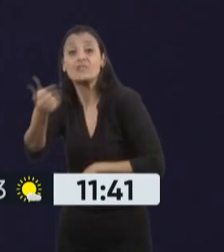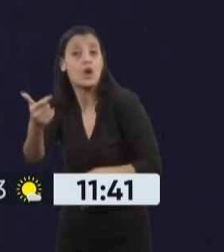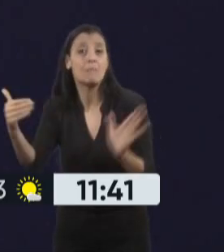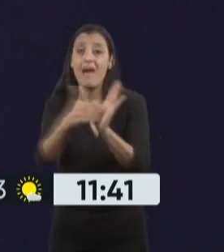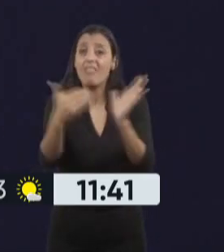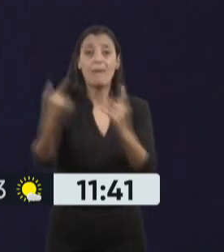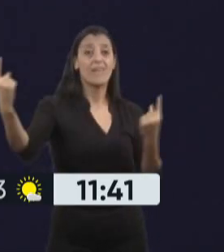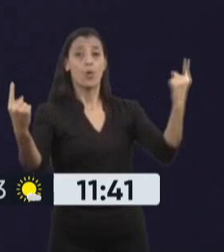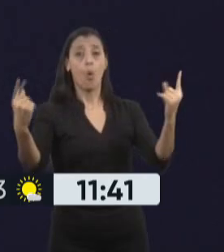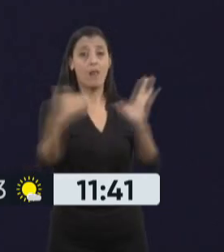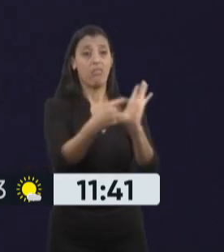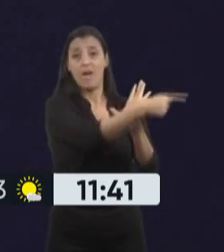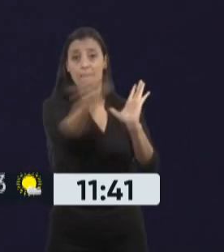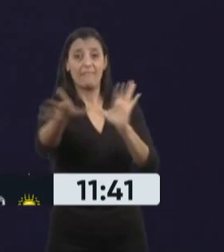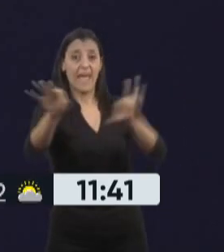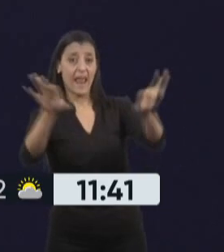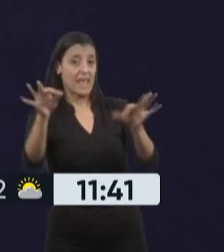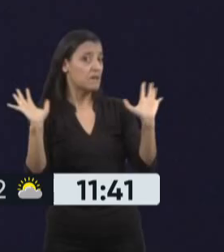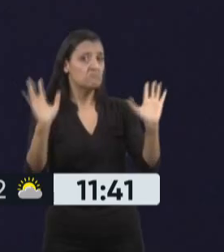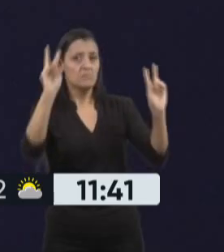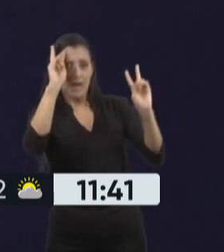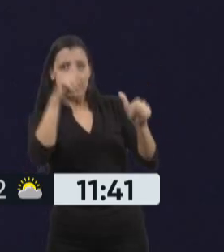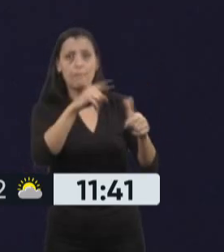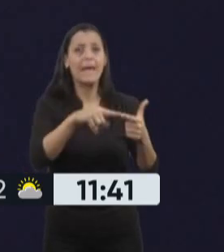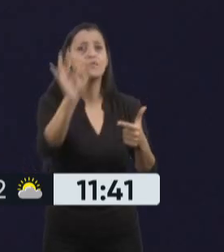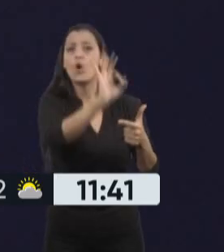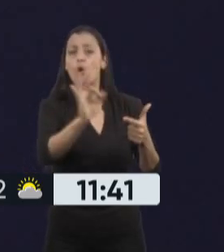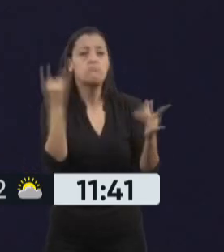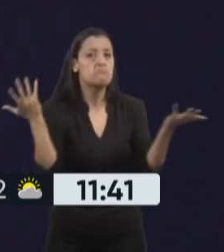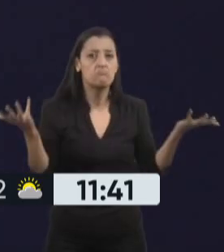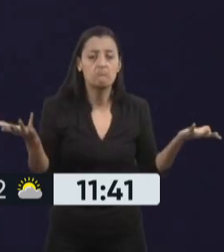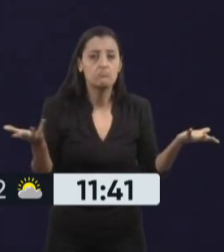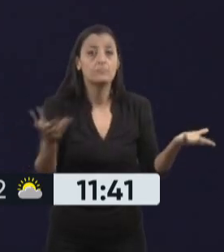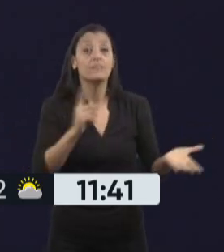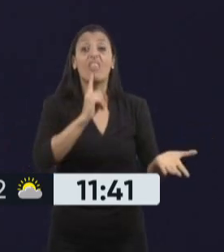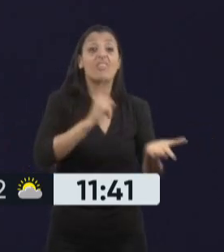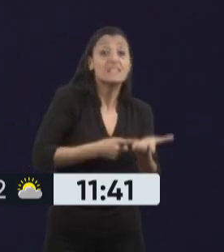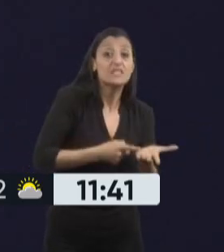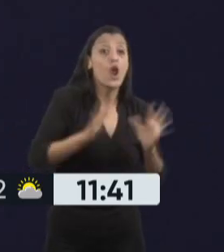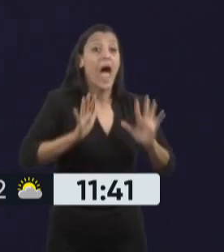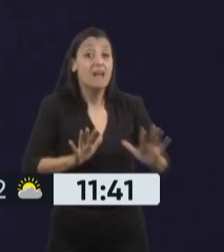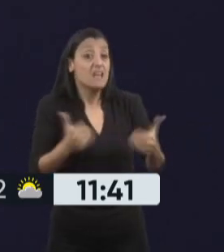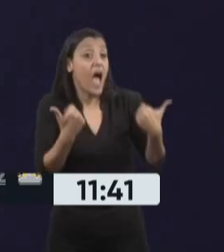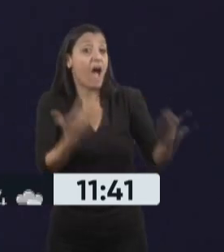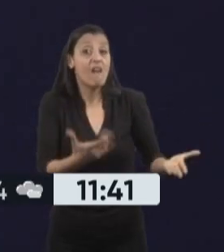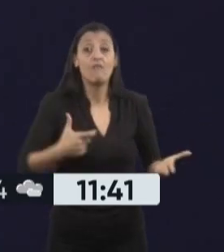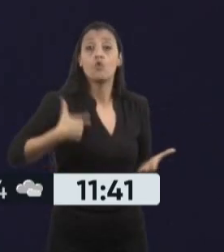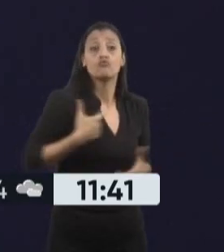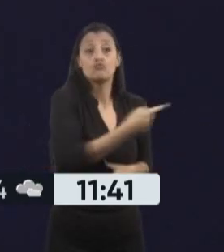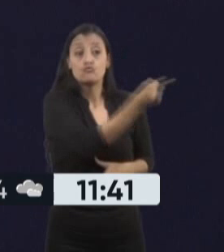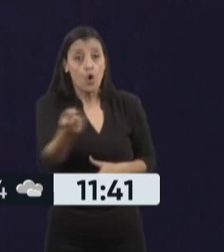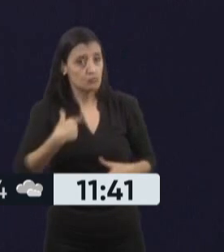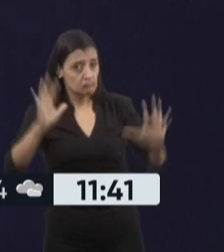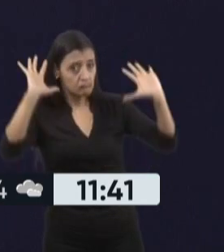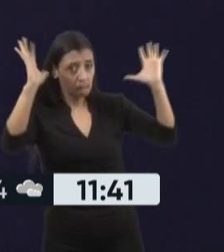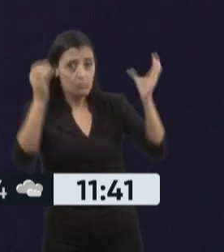vienen manejando, perfecto, es respetable y si es el deseo de sus socios, así lo celebramos